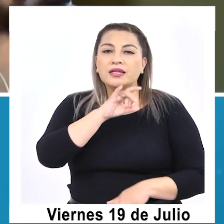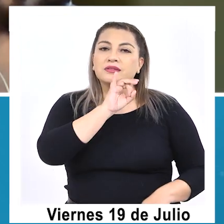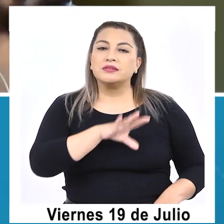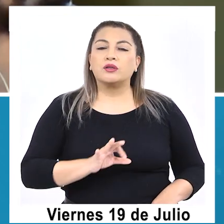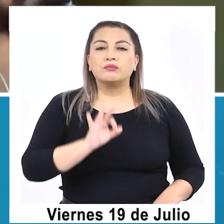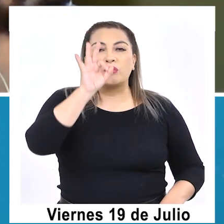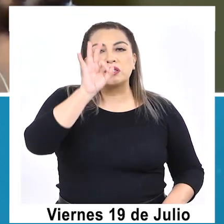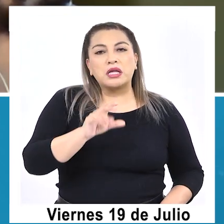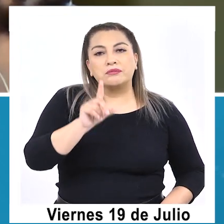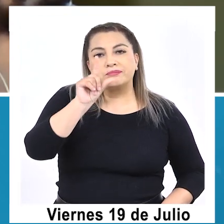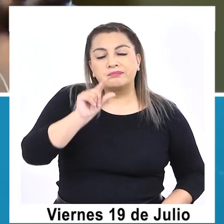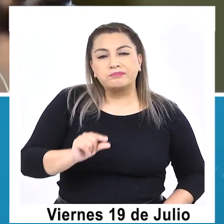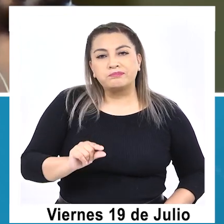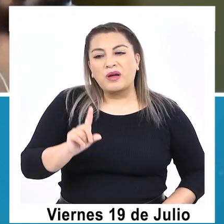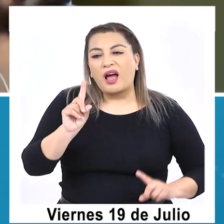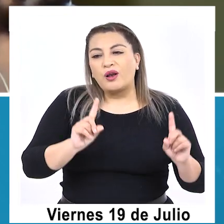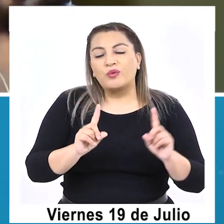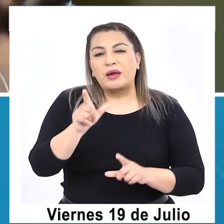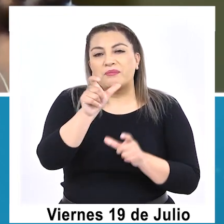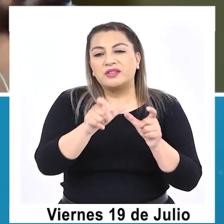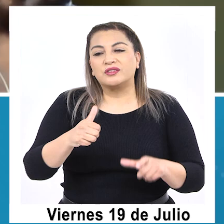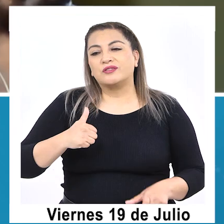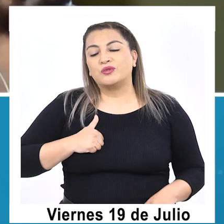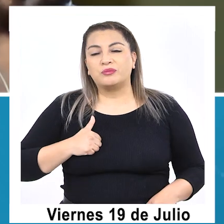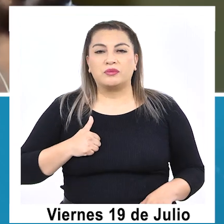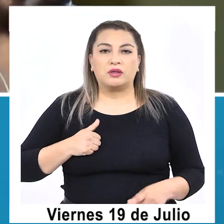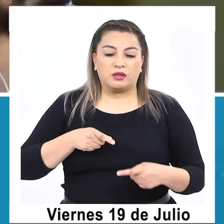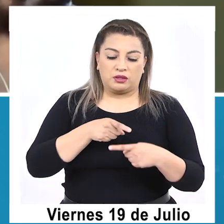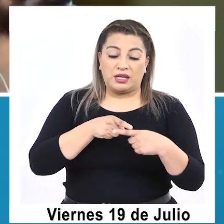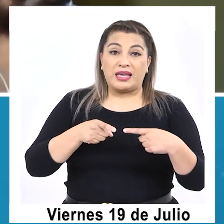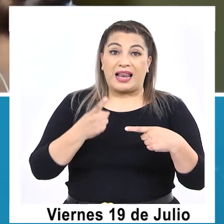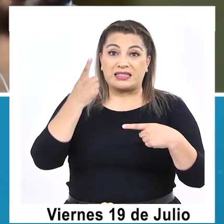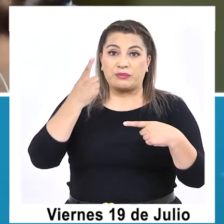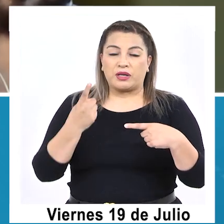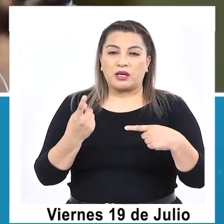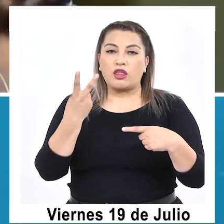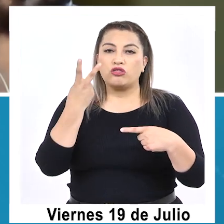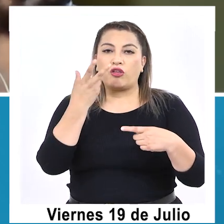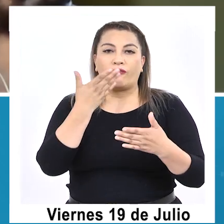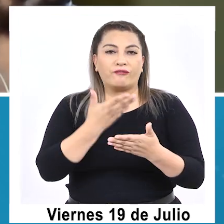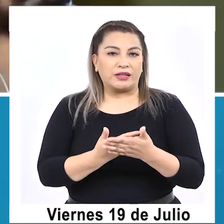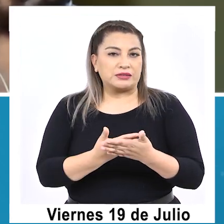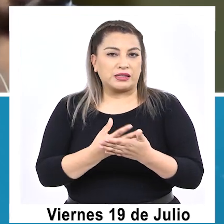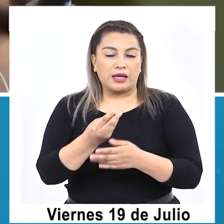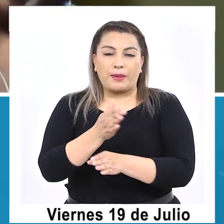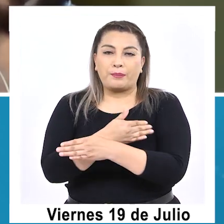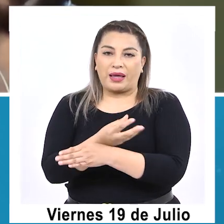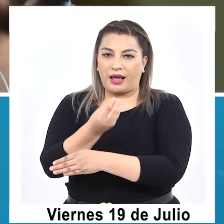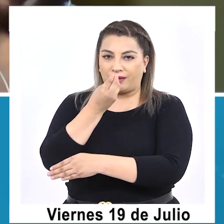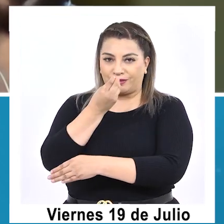un porcentaje muy pequeño lo cumple. O sea, es consumir al menos 2 porciones de pescado a la semana.